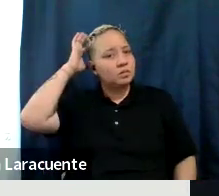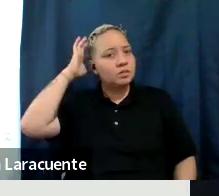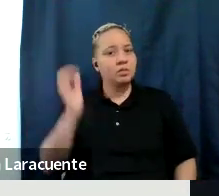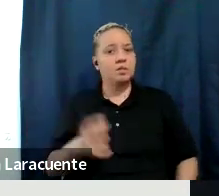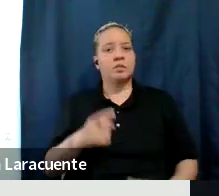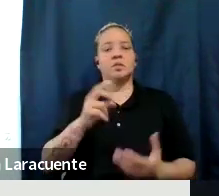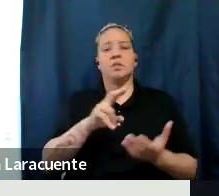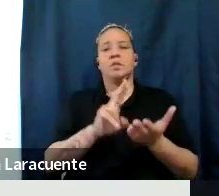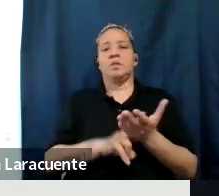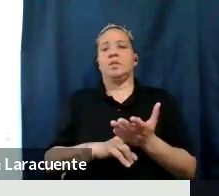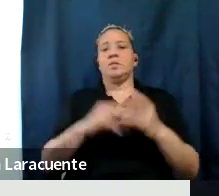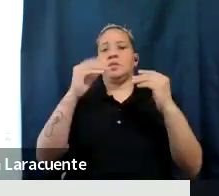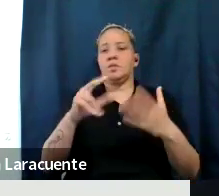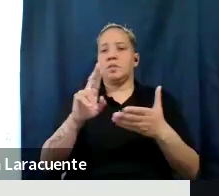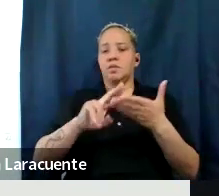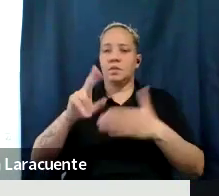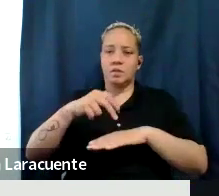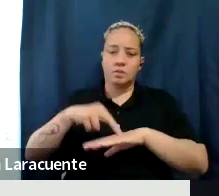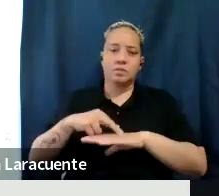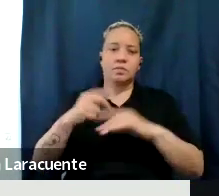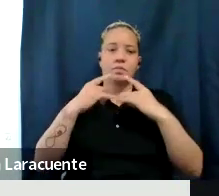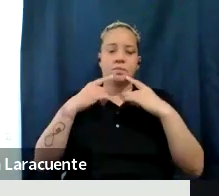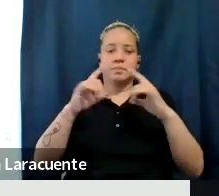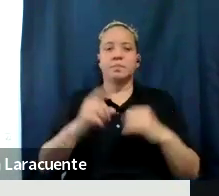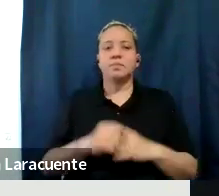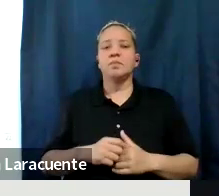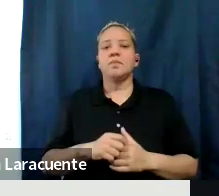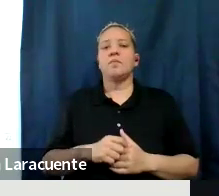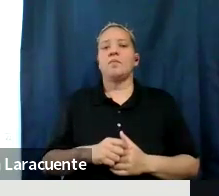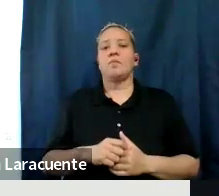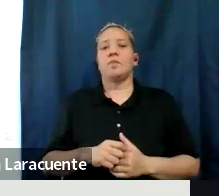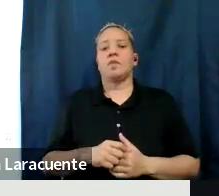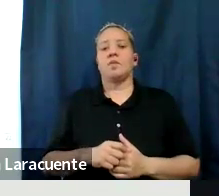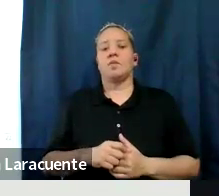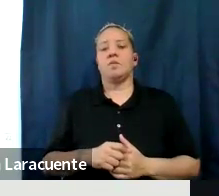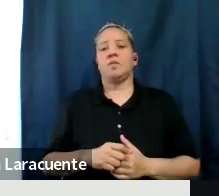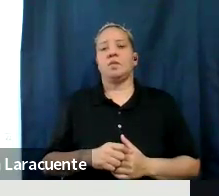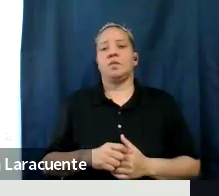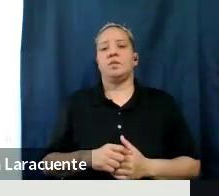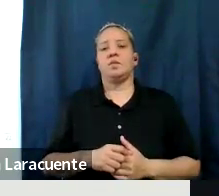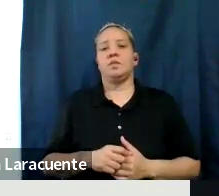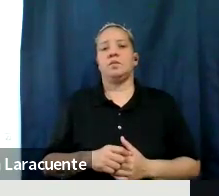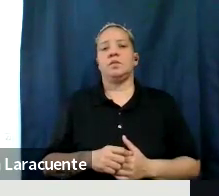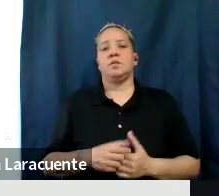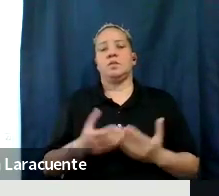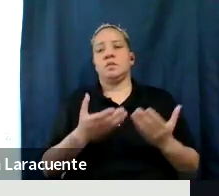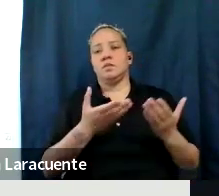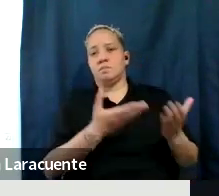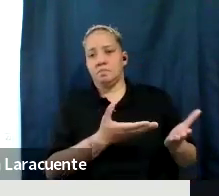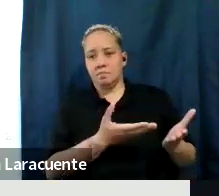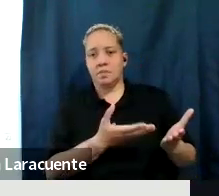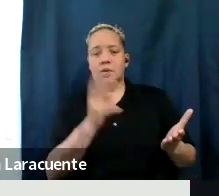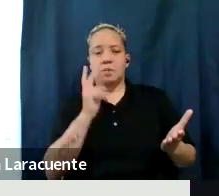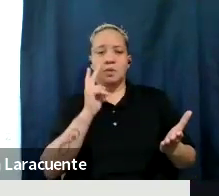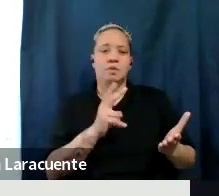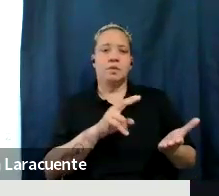de Profesores de la Universidad de Puerto Rico, que firma este manifiesto que tienen ustedes ahí delante, en el que se pueden